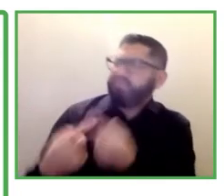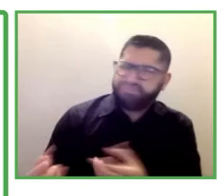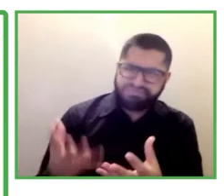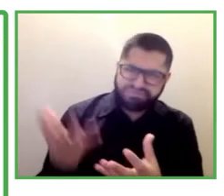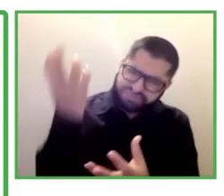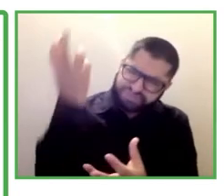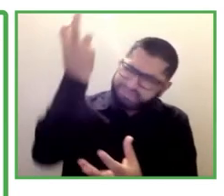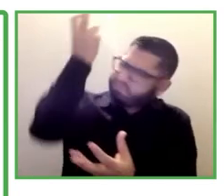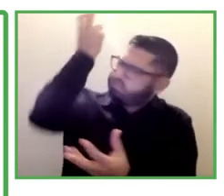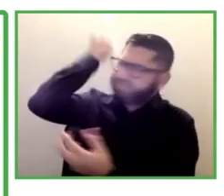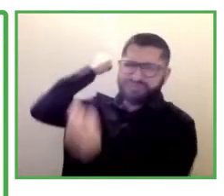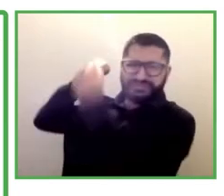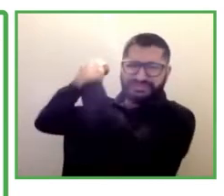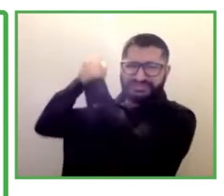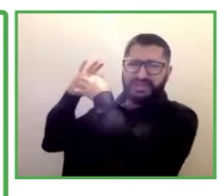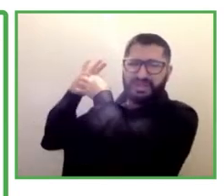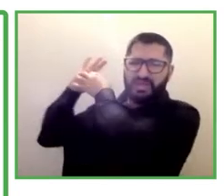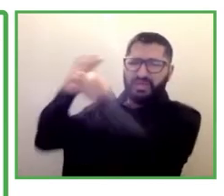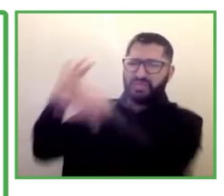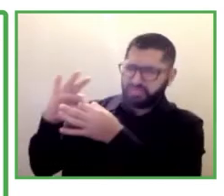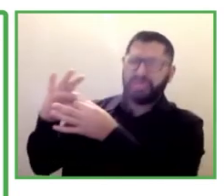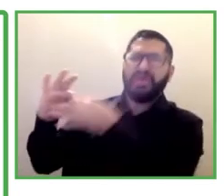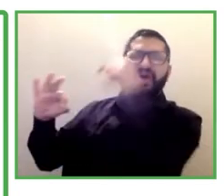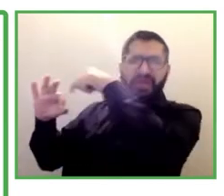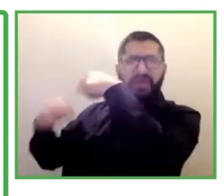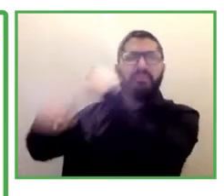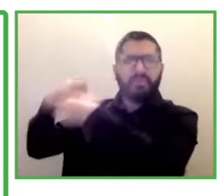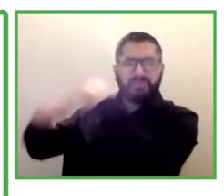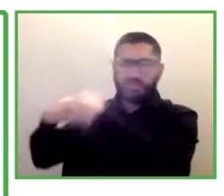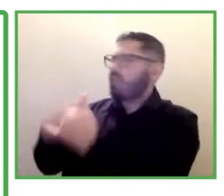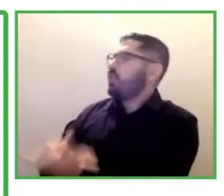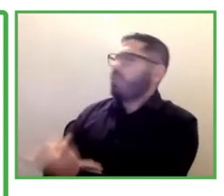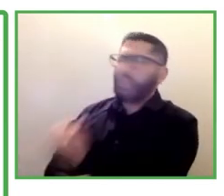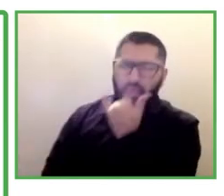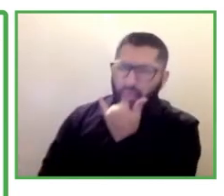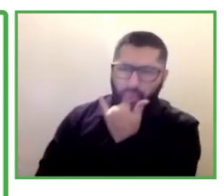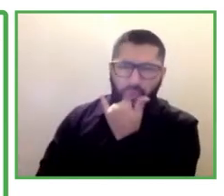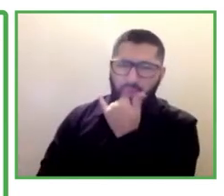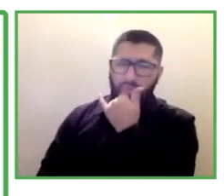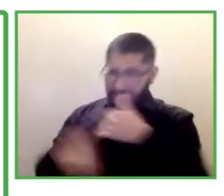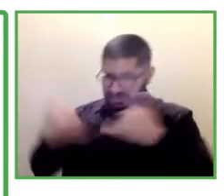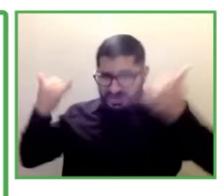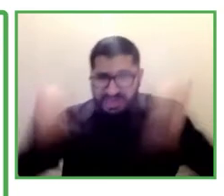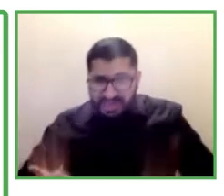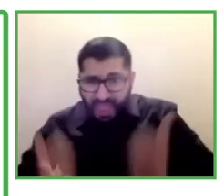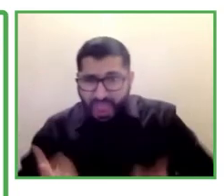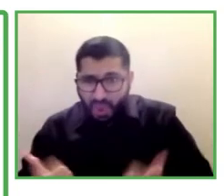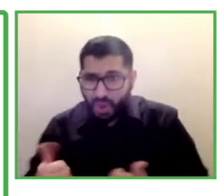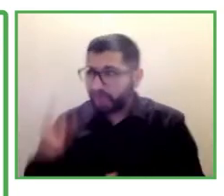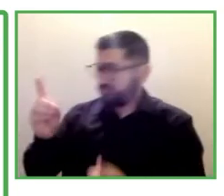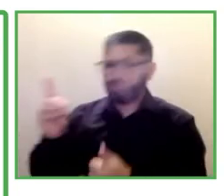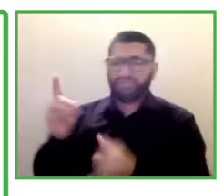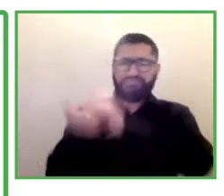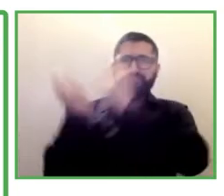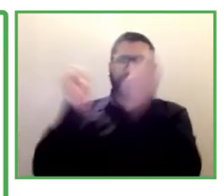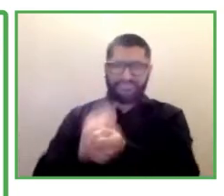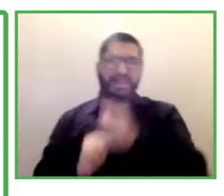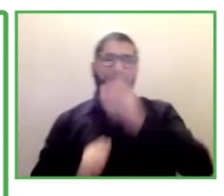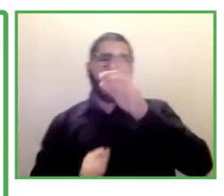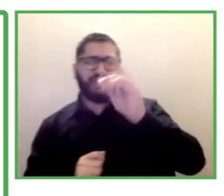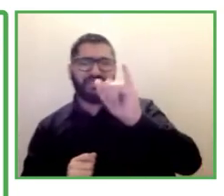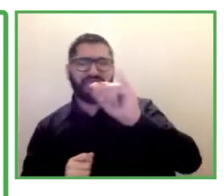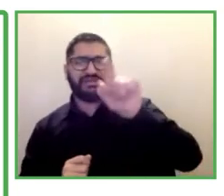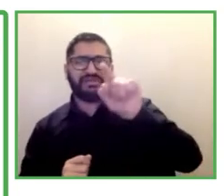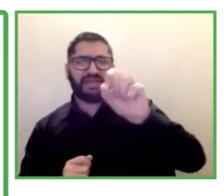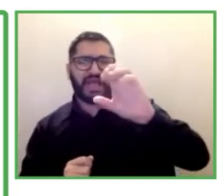personas con discapacidad haciendo buceo, esquiando en el agua, esquiando en la nieve. Y les prometo que no me van a